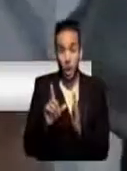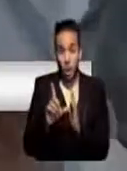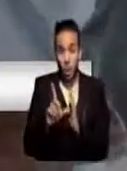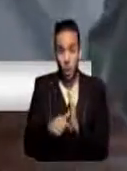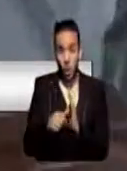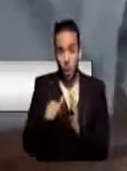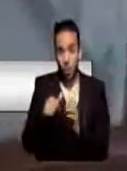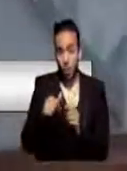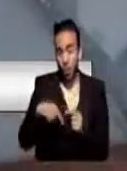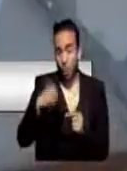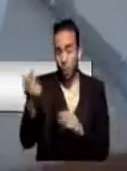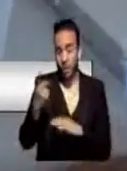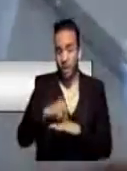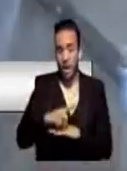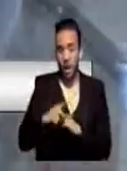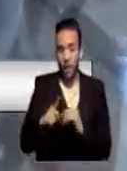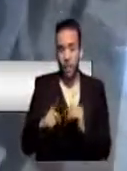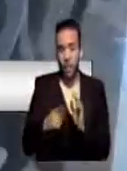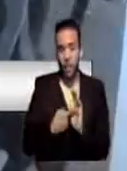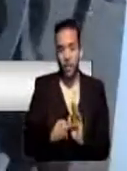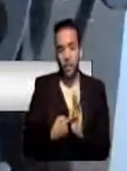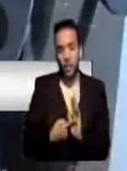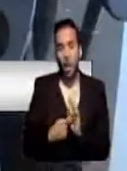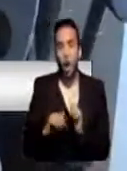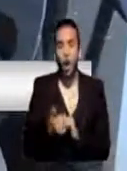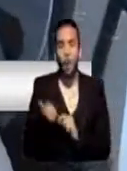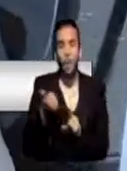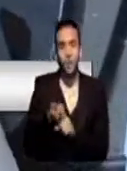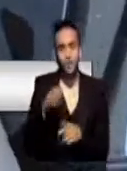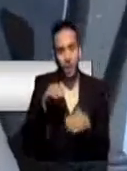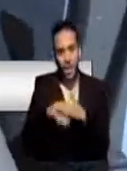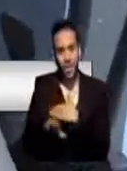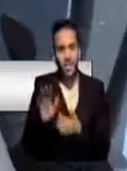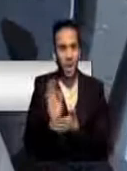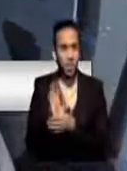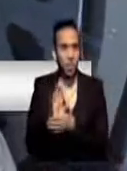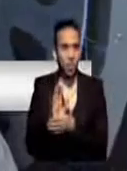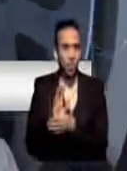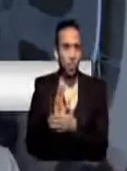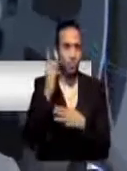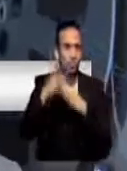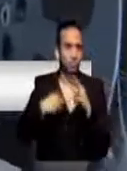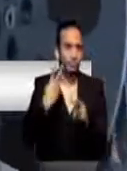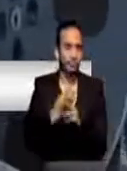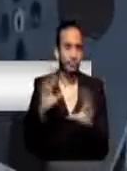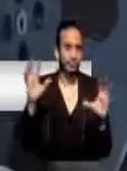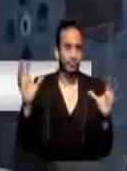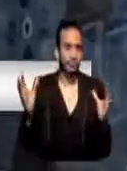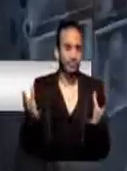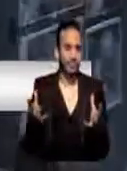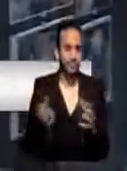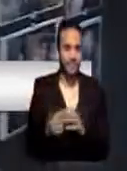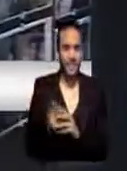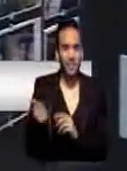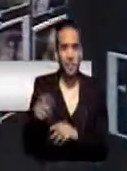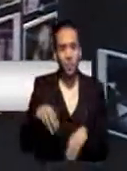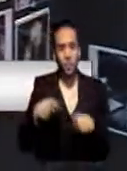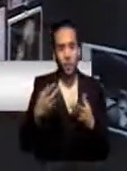Molina Casanova se inserta de lleno en el mundo de la cinematografía y documentales como parte de su aportación a la